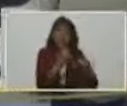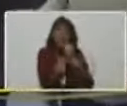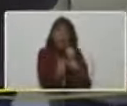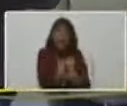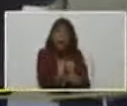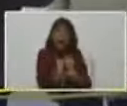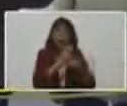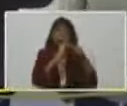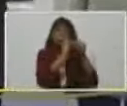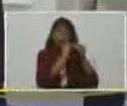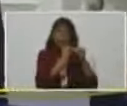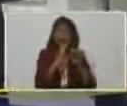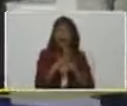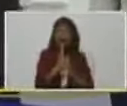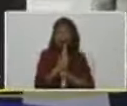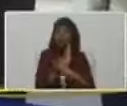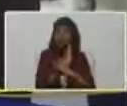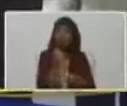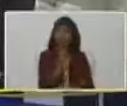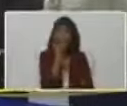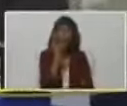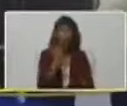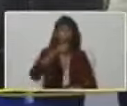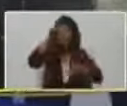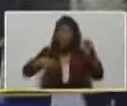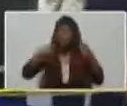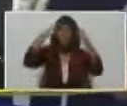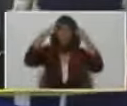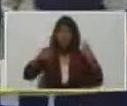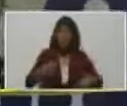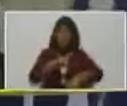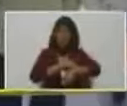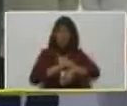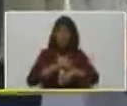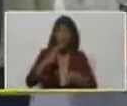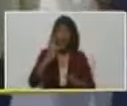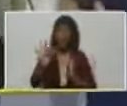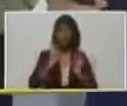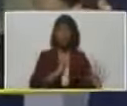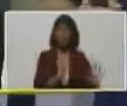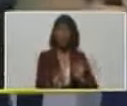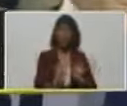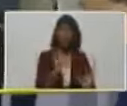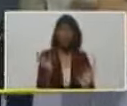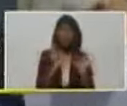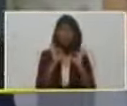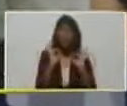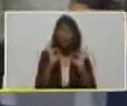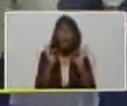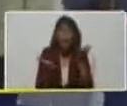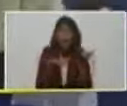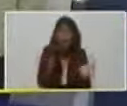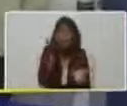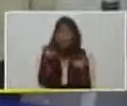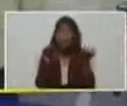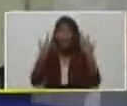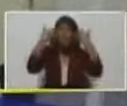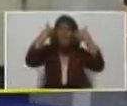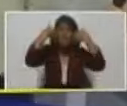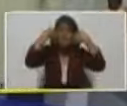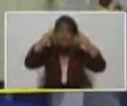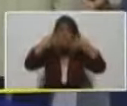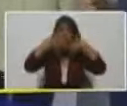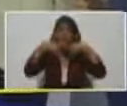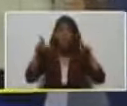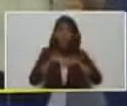área restringida para evitar la circulación de bacterias. Y fíjense que está particularmente a la temperatura del aire acondicionado como la